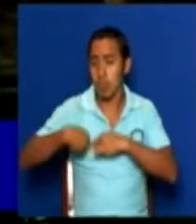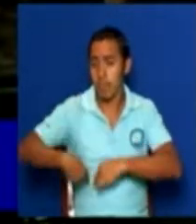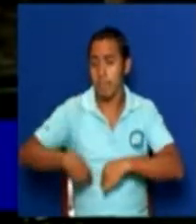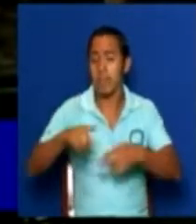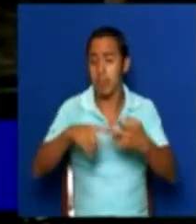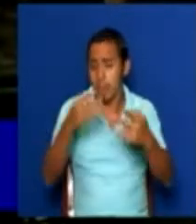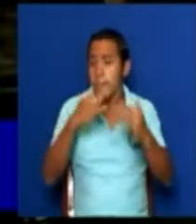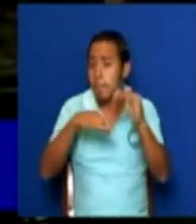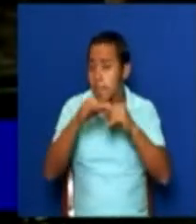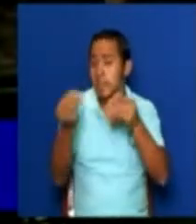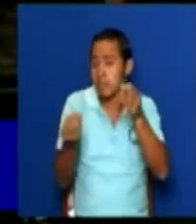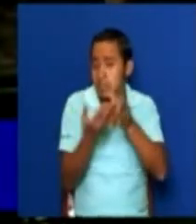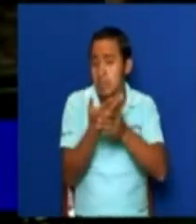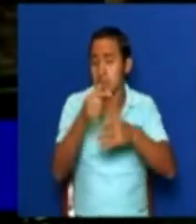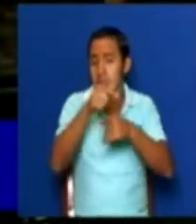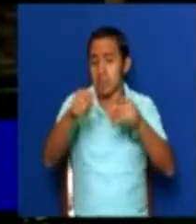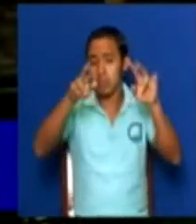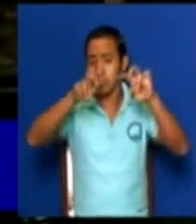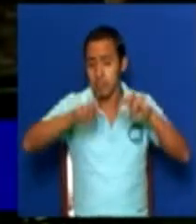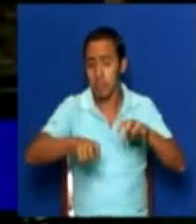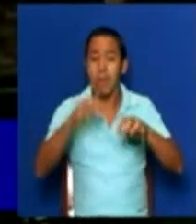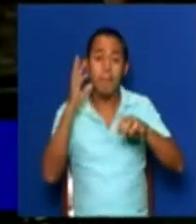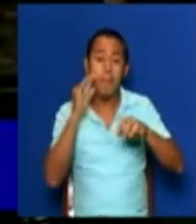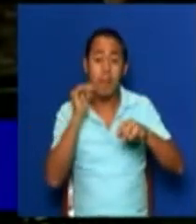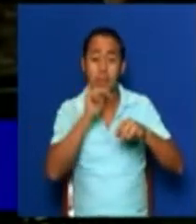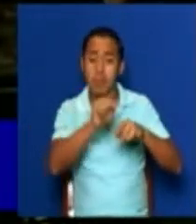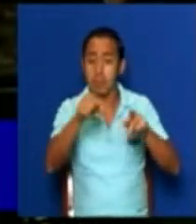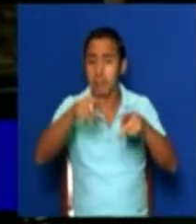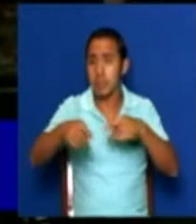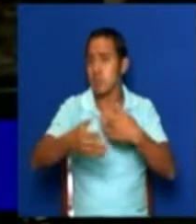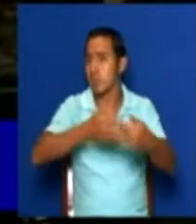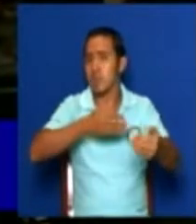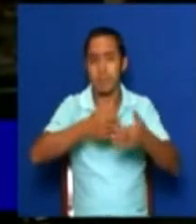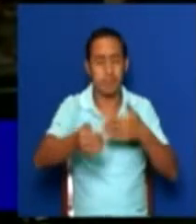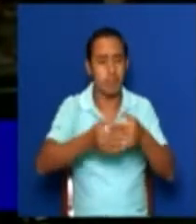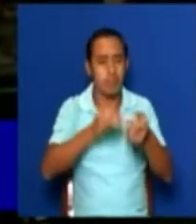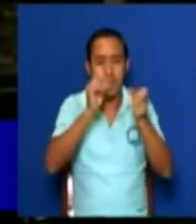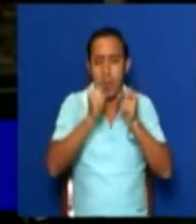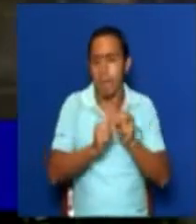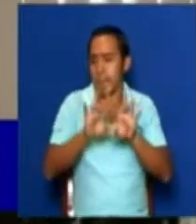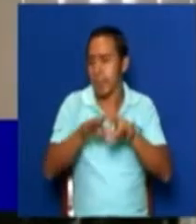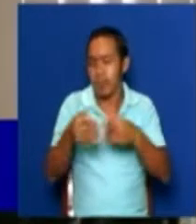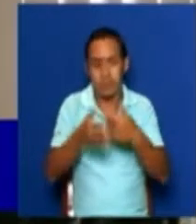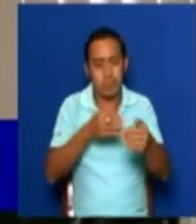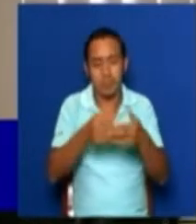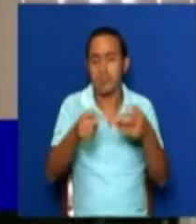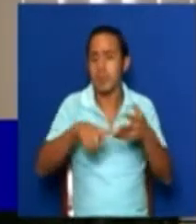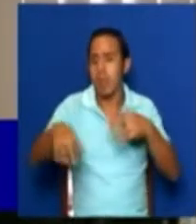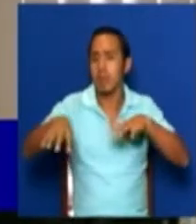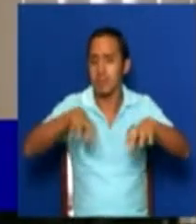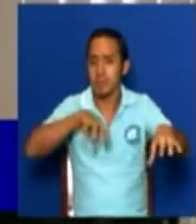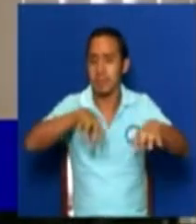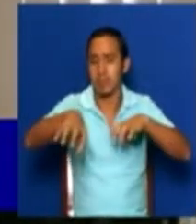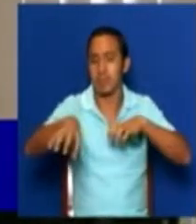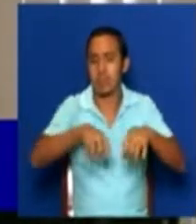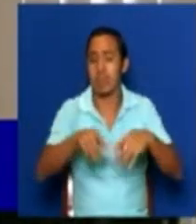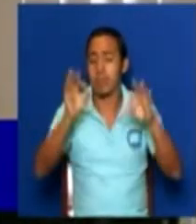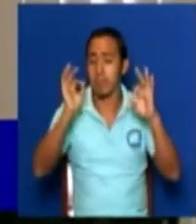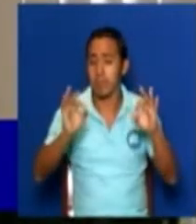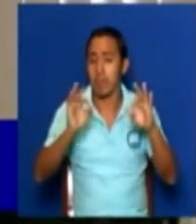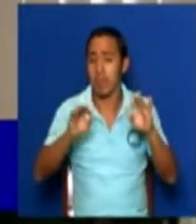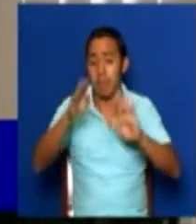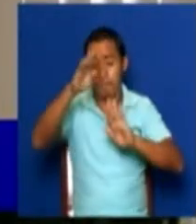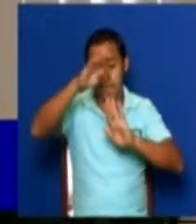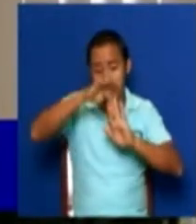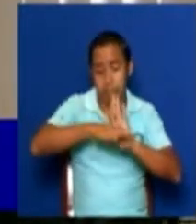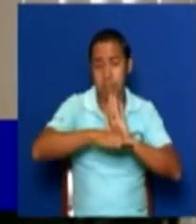mayor integración y valoración del talento humano, independientemente del sexo, promoviendo acciones afirmativas que permitan